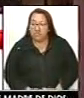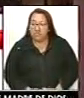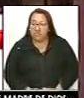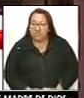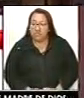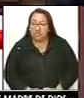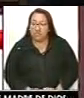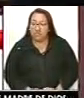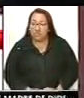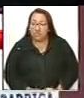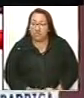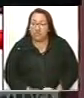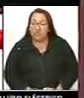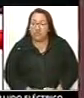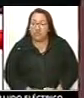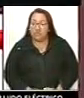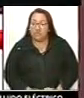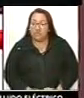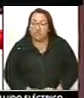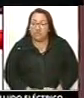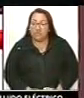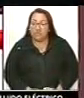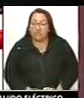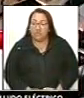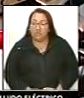embargo se la volvemos a conceder.